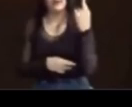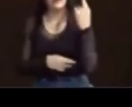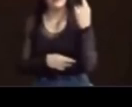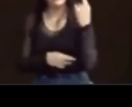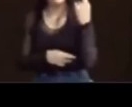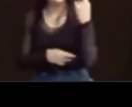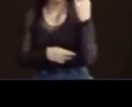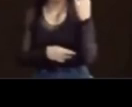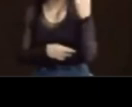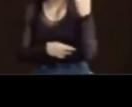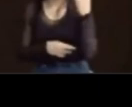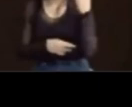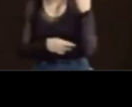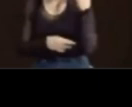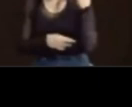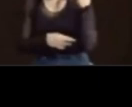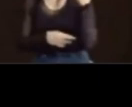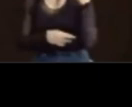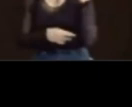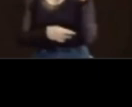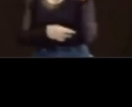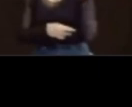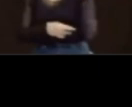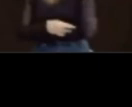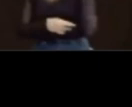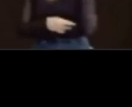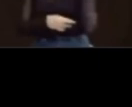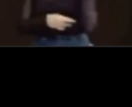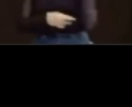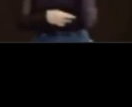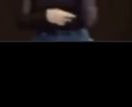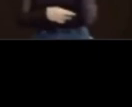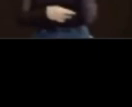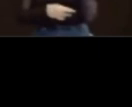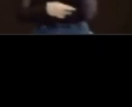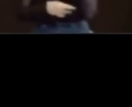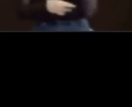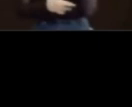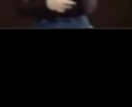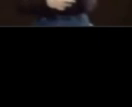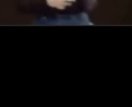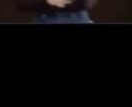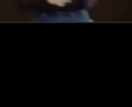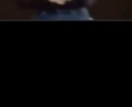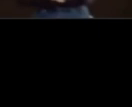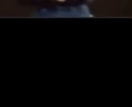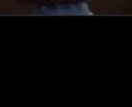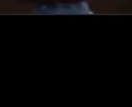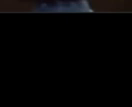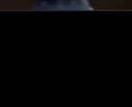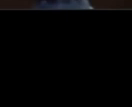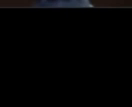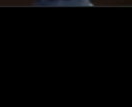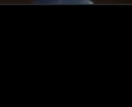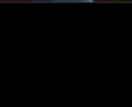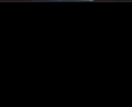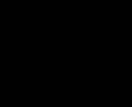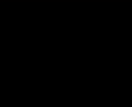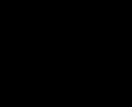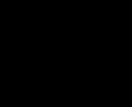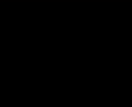sido fundamental para la contribución en la lucha contra la delincuencia en Colombia, pero además buena parte de las importaciones